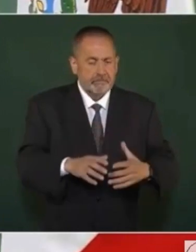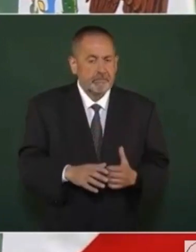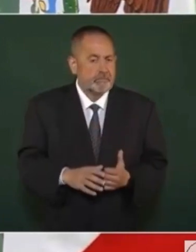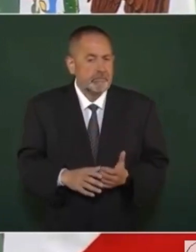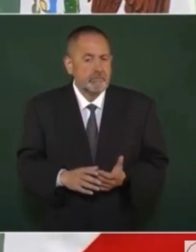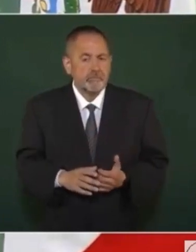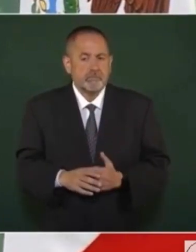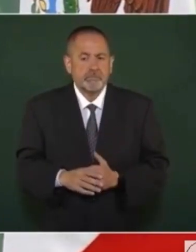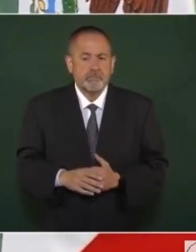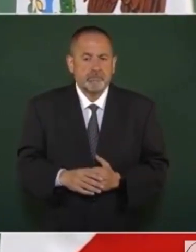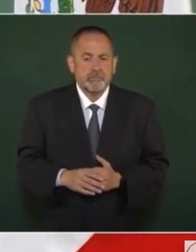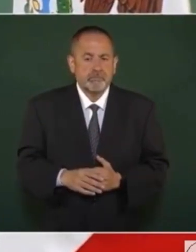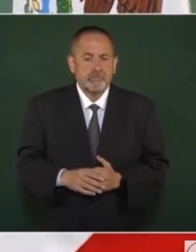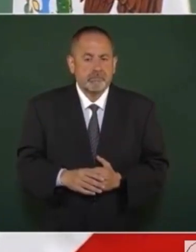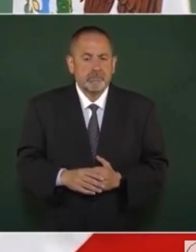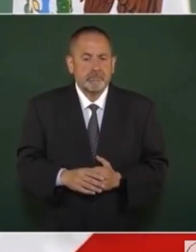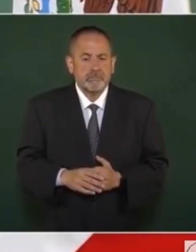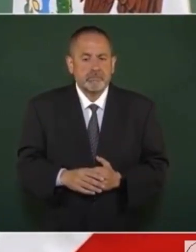no había